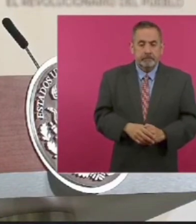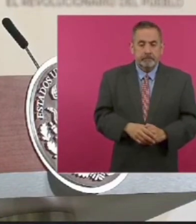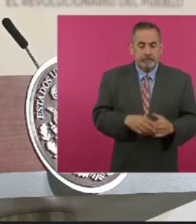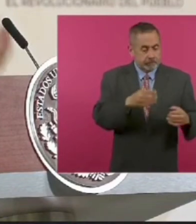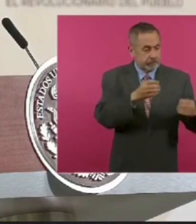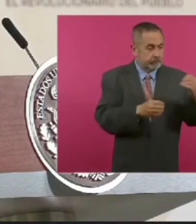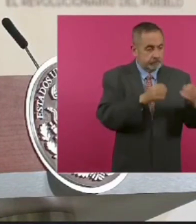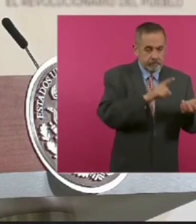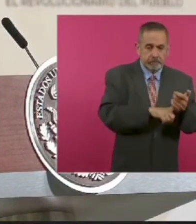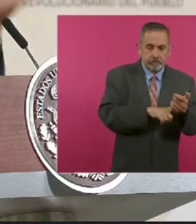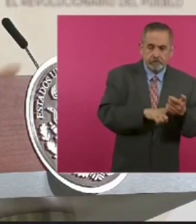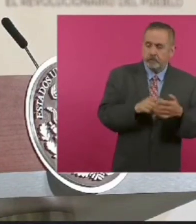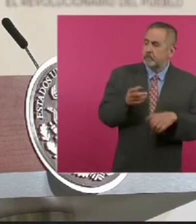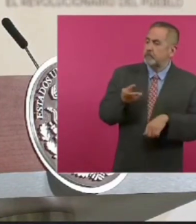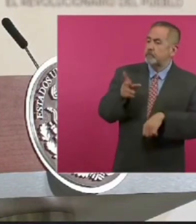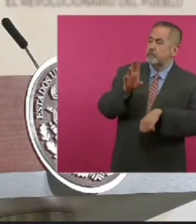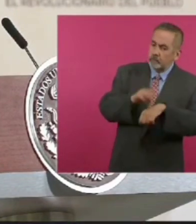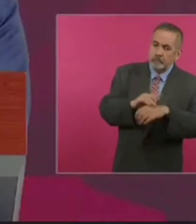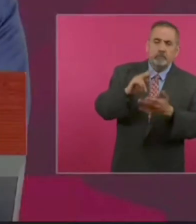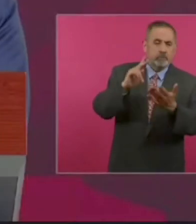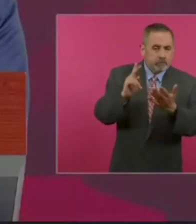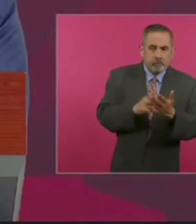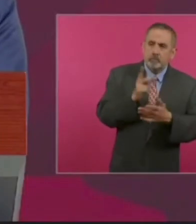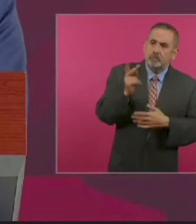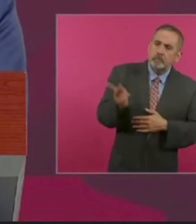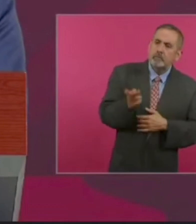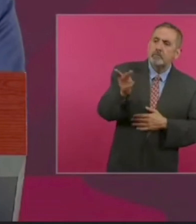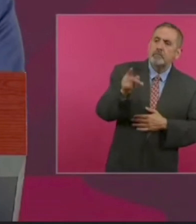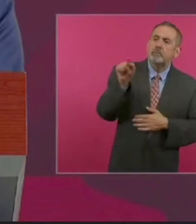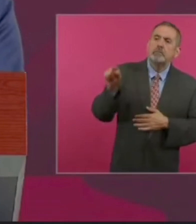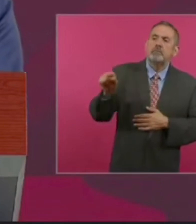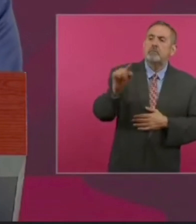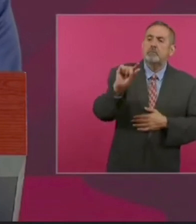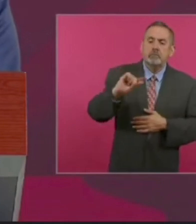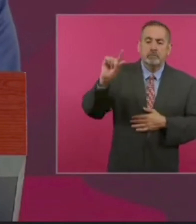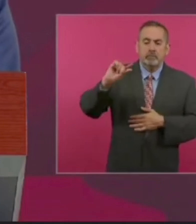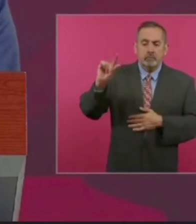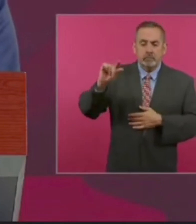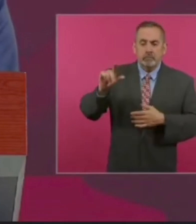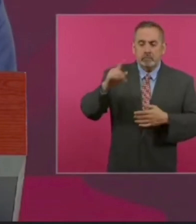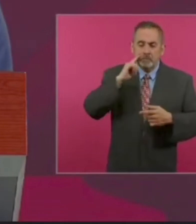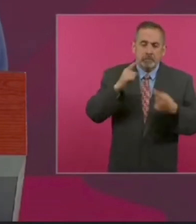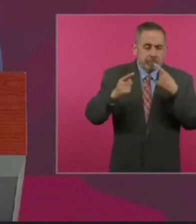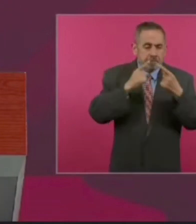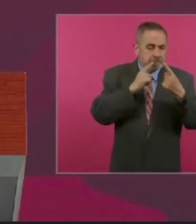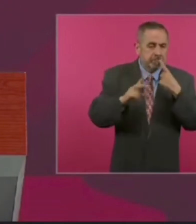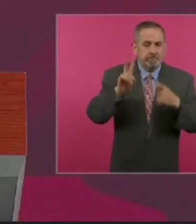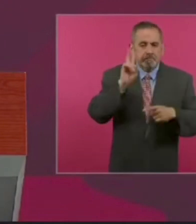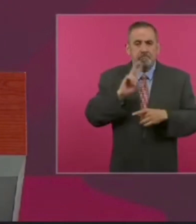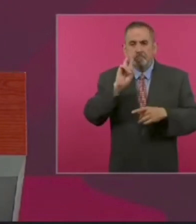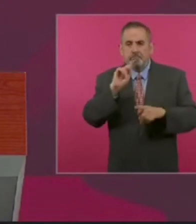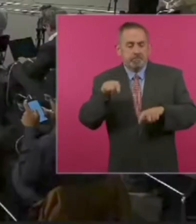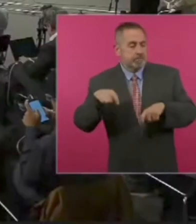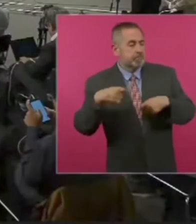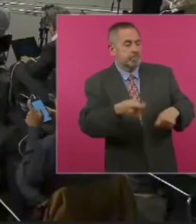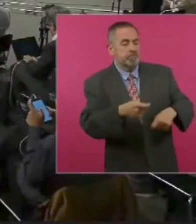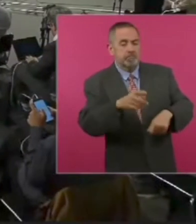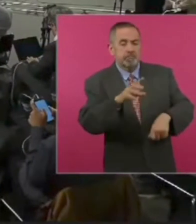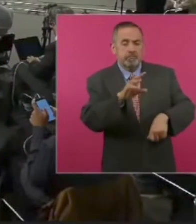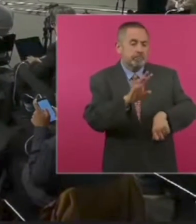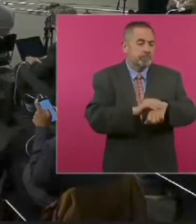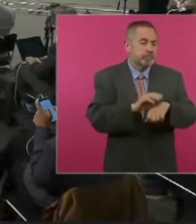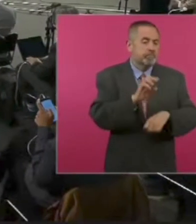consultara de nuevo a las autoridades para que se concediera